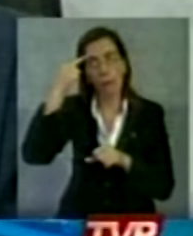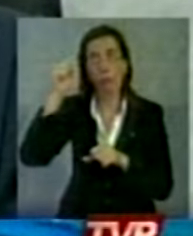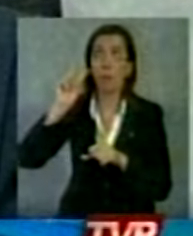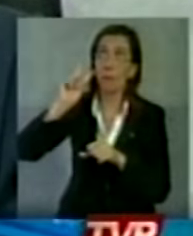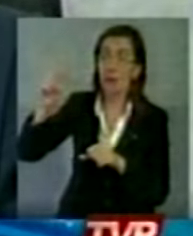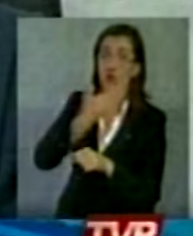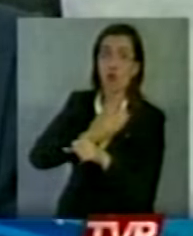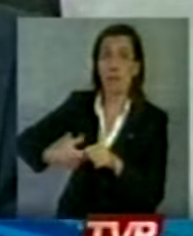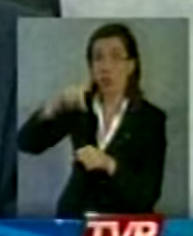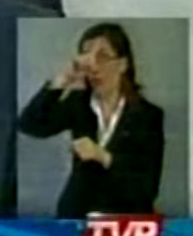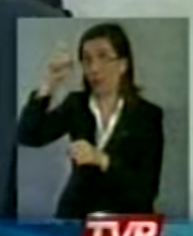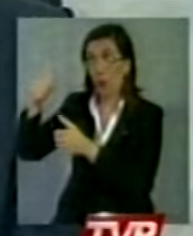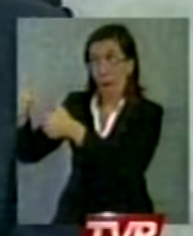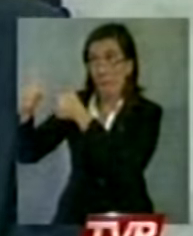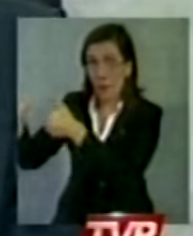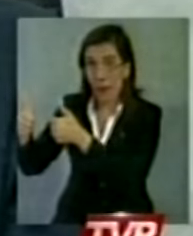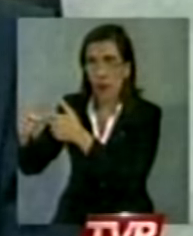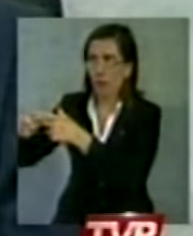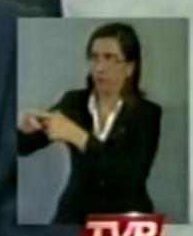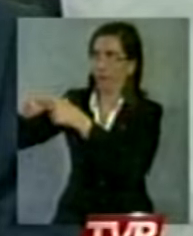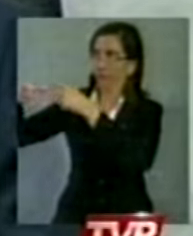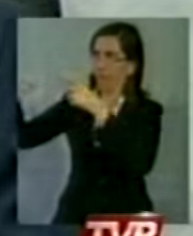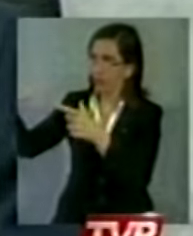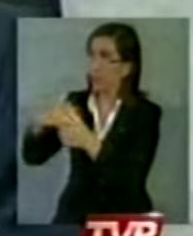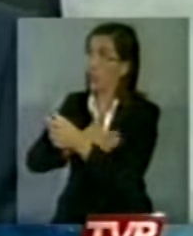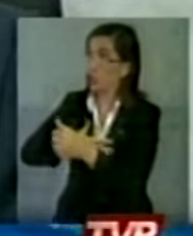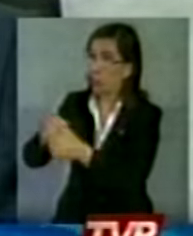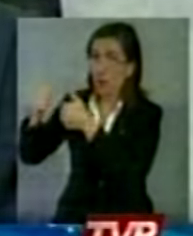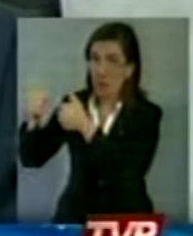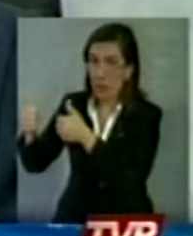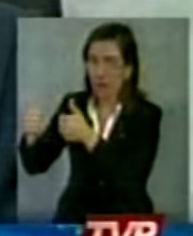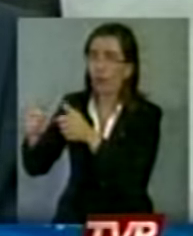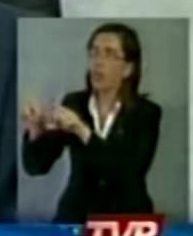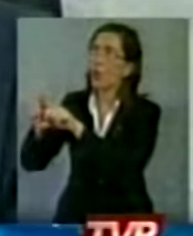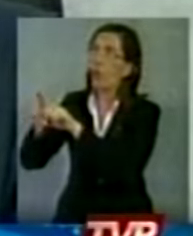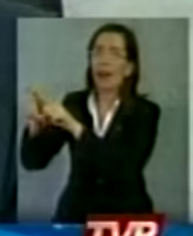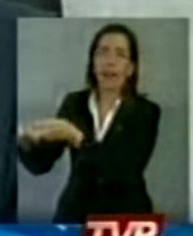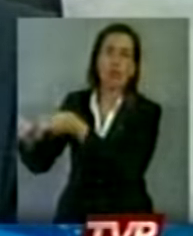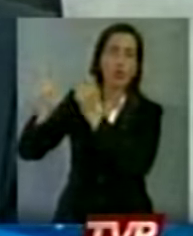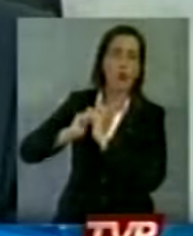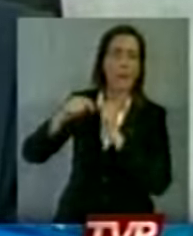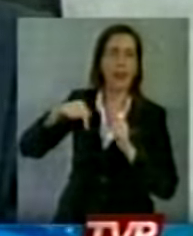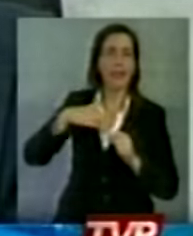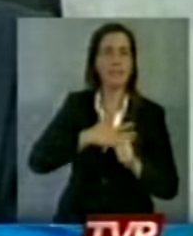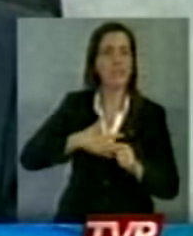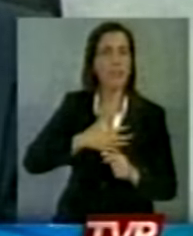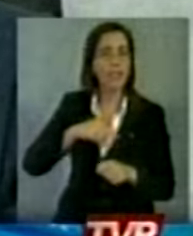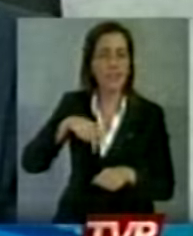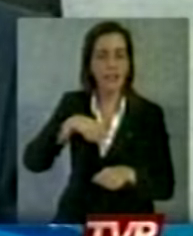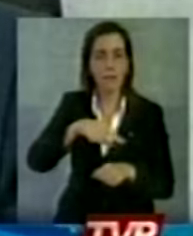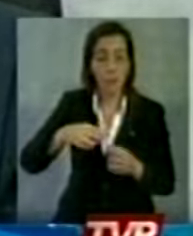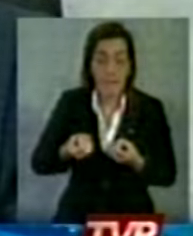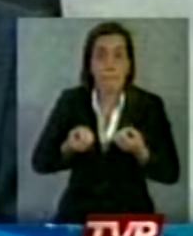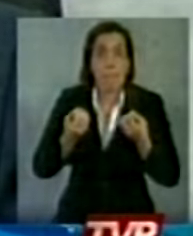nacional logre acrecentar este bienestar, ello establece las bases para